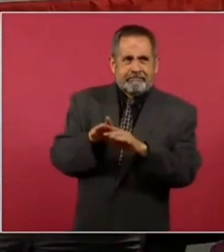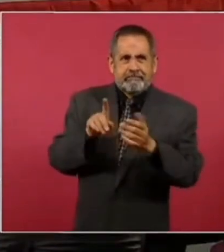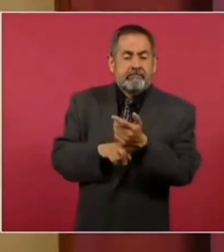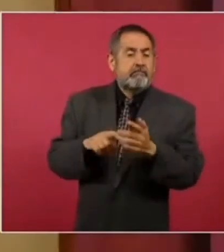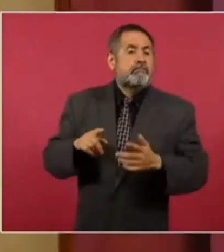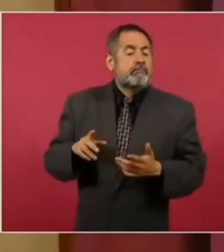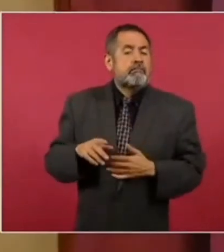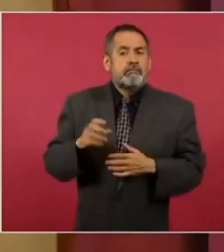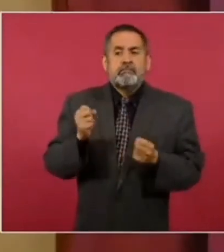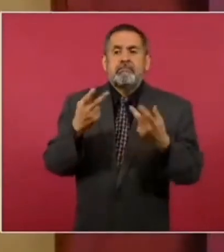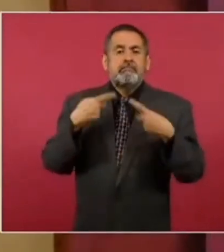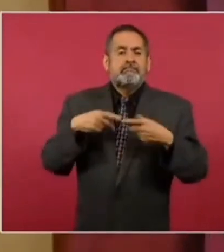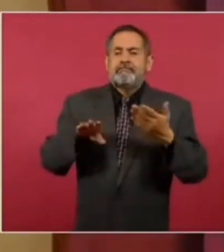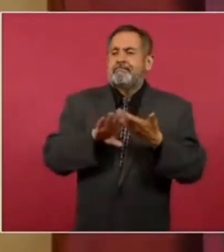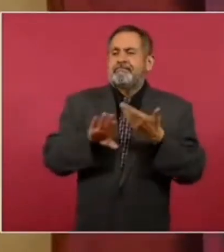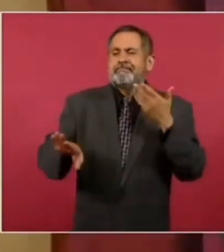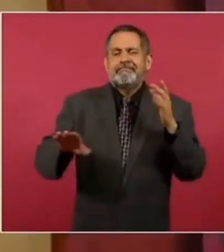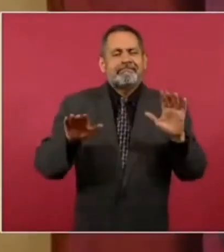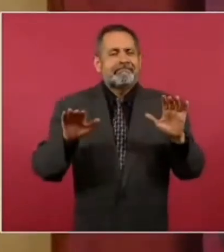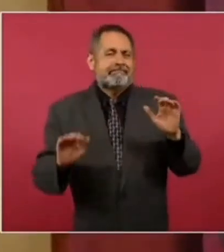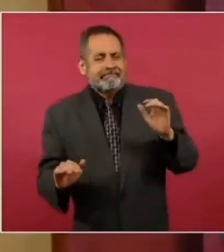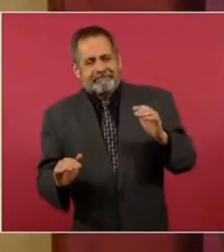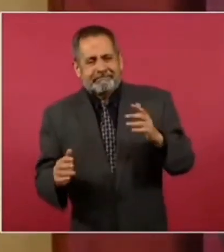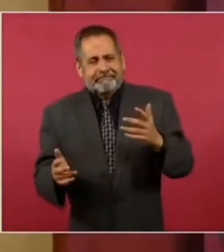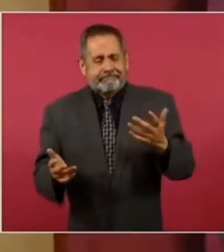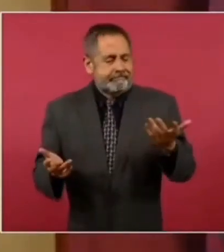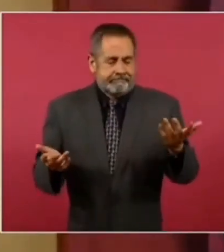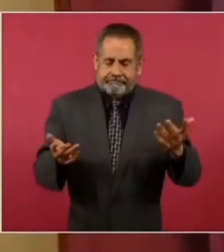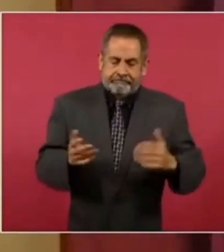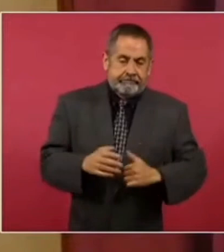las grandes mayorías. Y lo segundo que